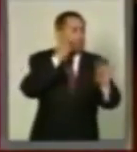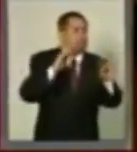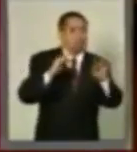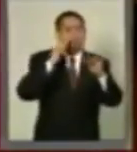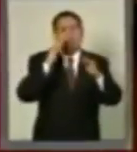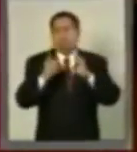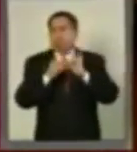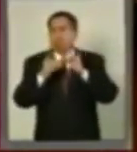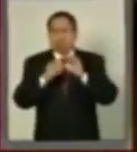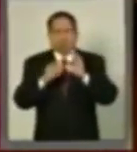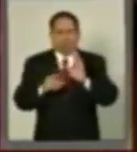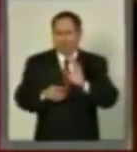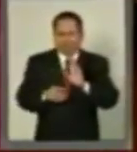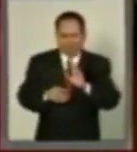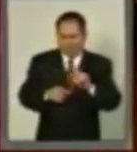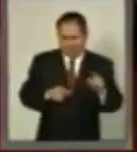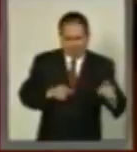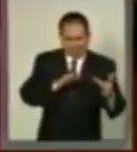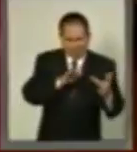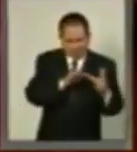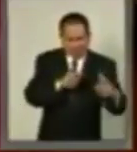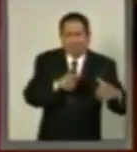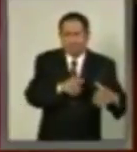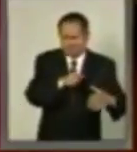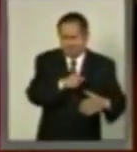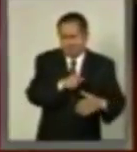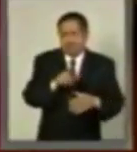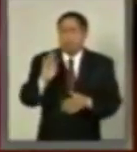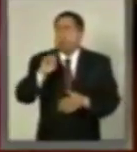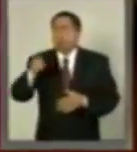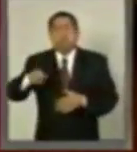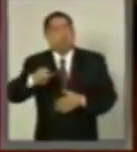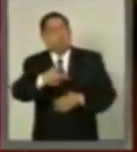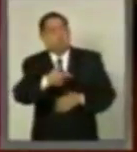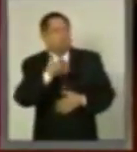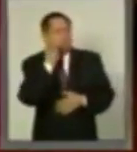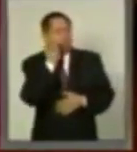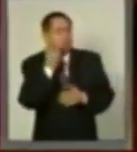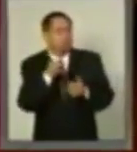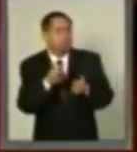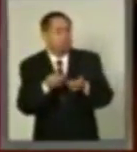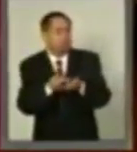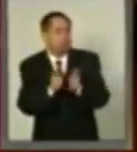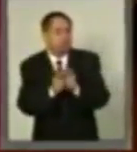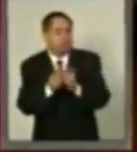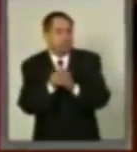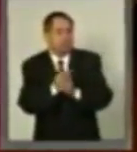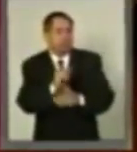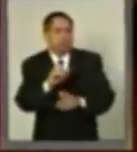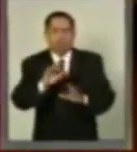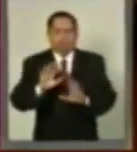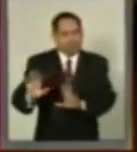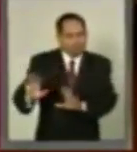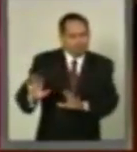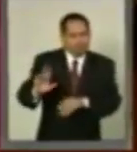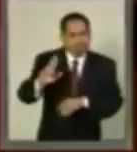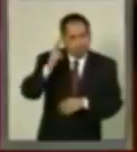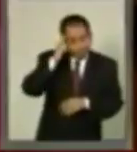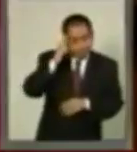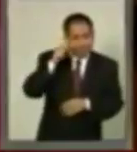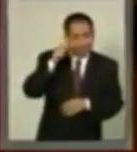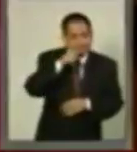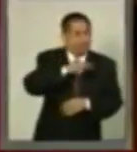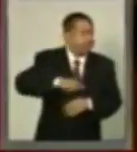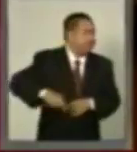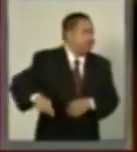son parte de un grupo de privilegios, pero pues hay que recordar que